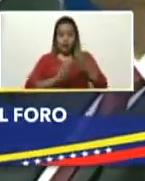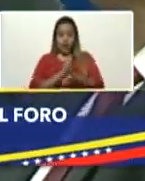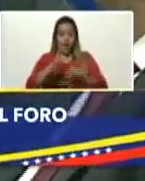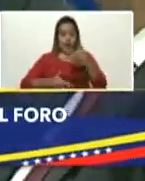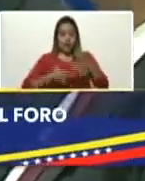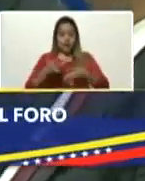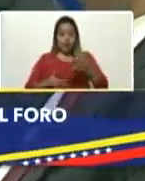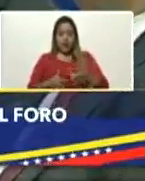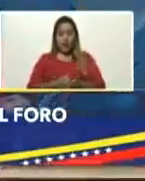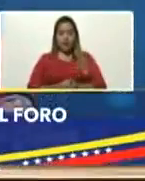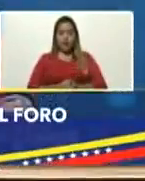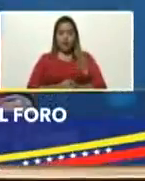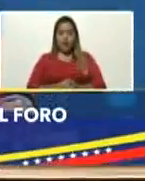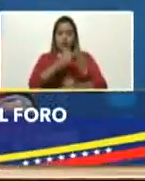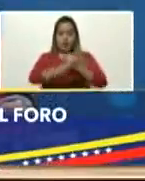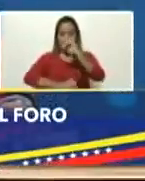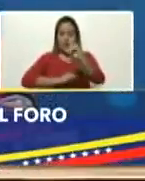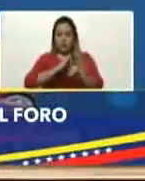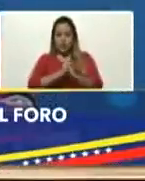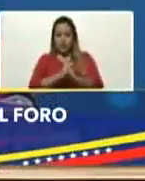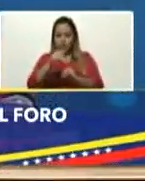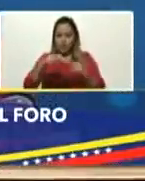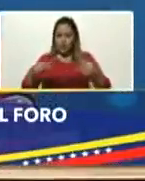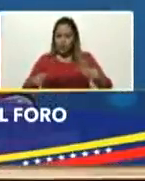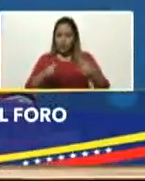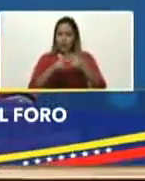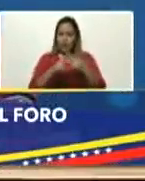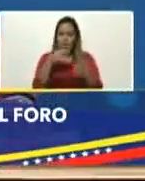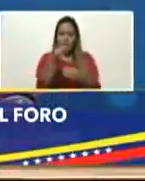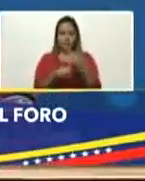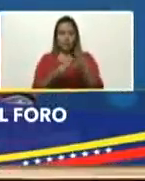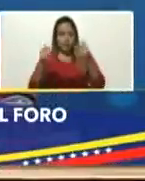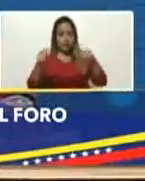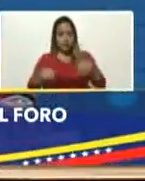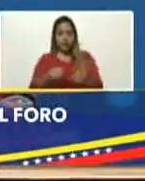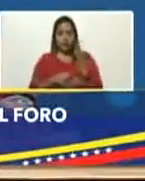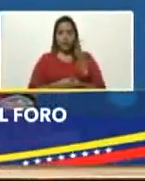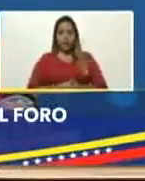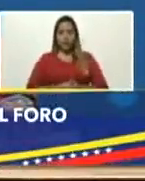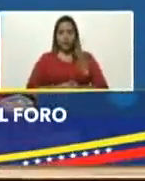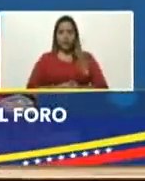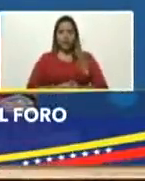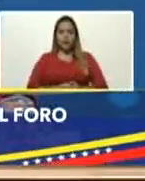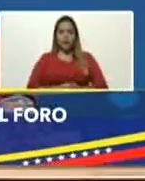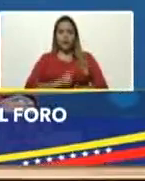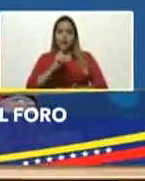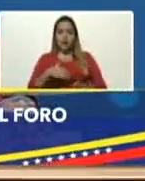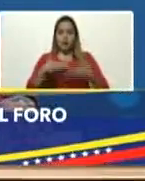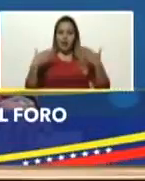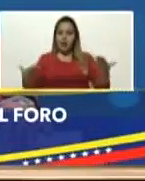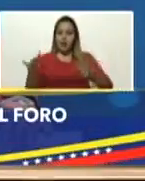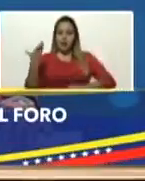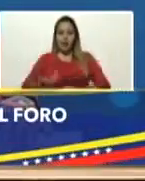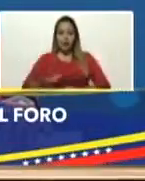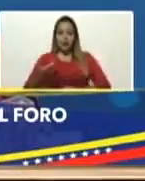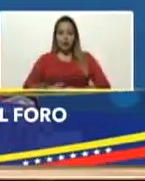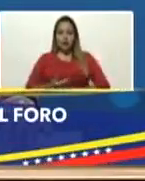actividades internacionales, estos encuentros que estamos realizando acá, además de la gran importancia que tiene